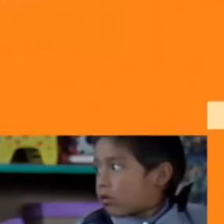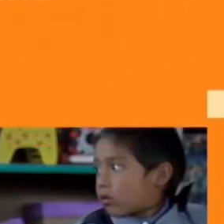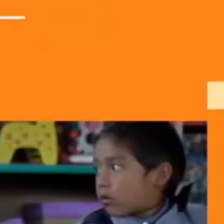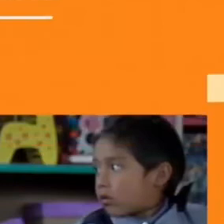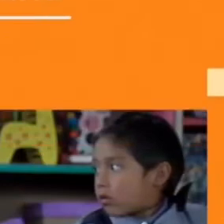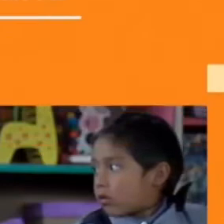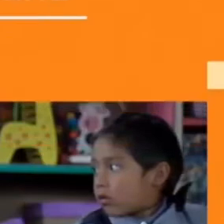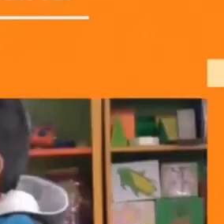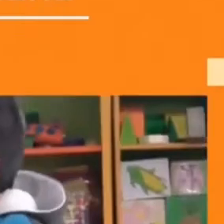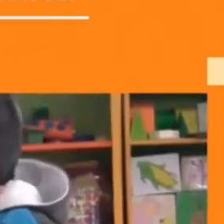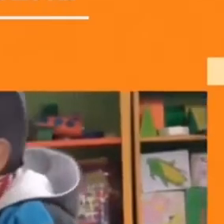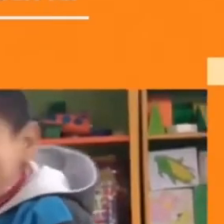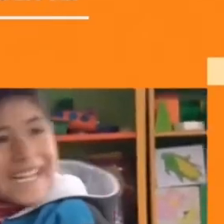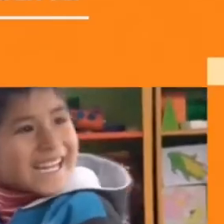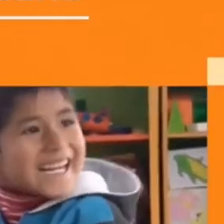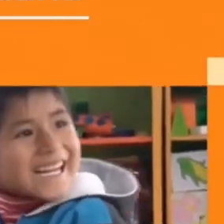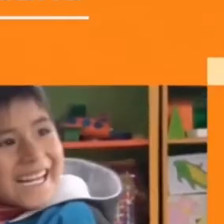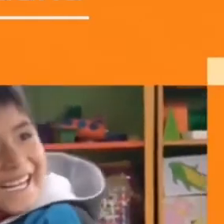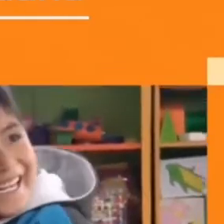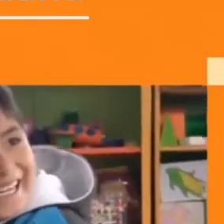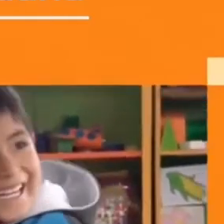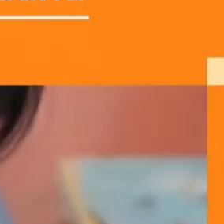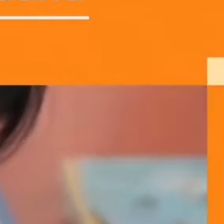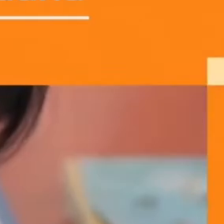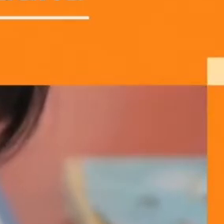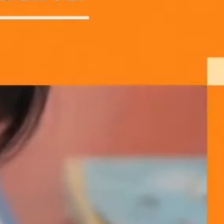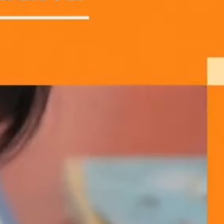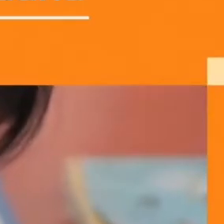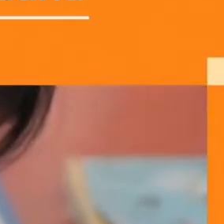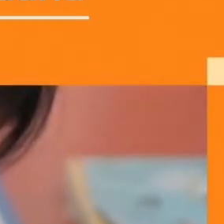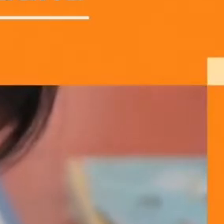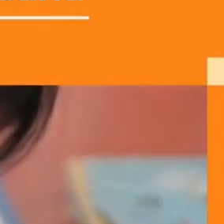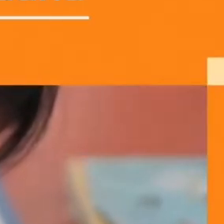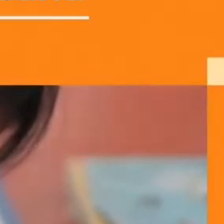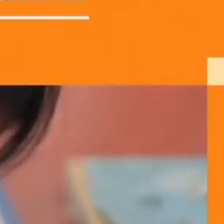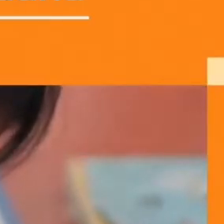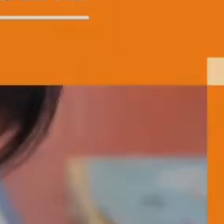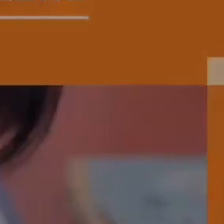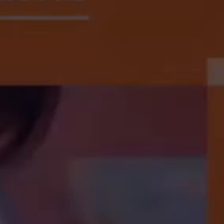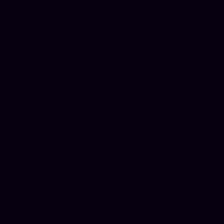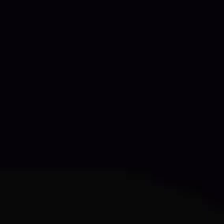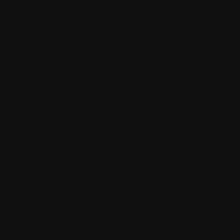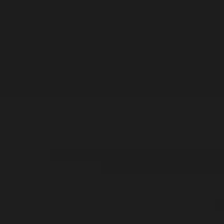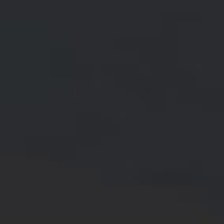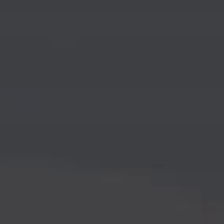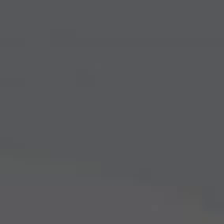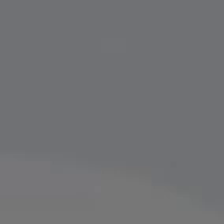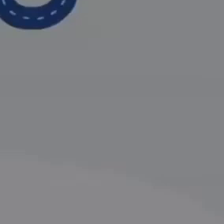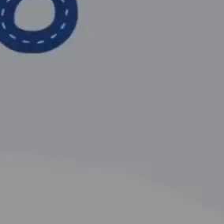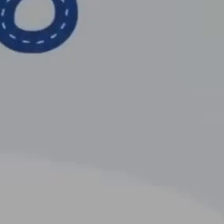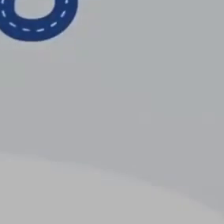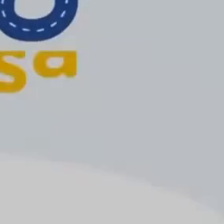Estamos viendo Aprendo en Casa, secundaria.